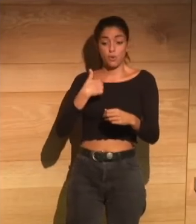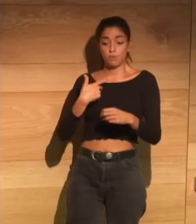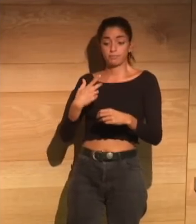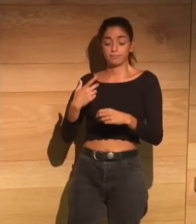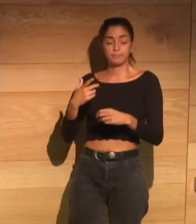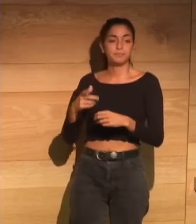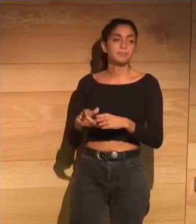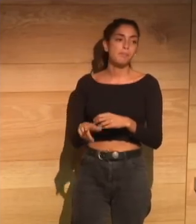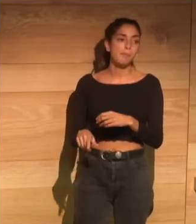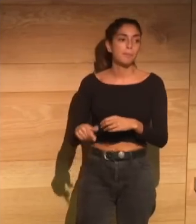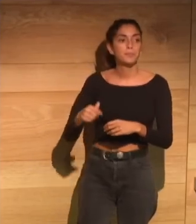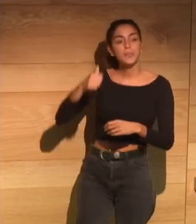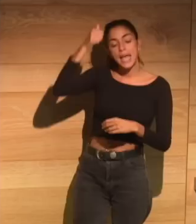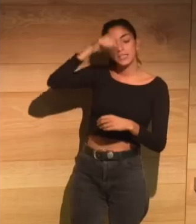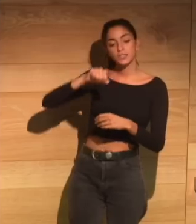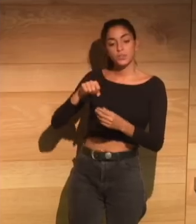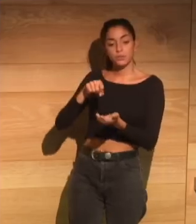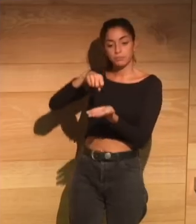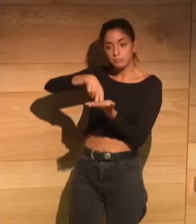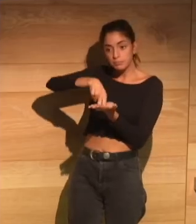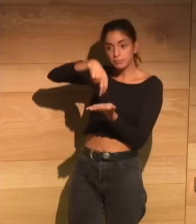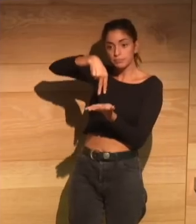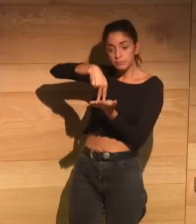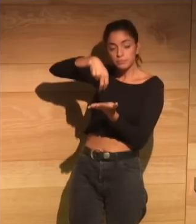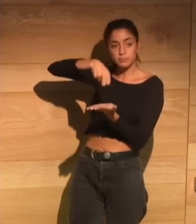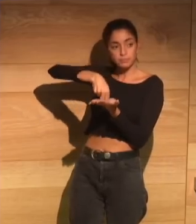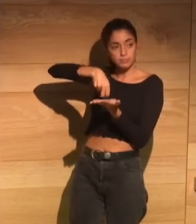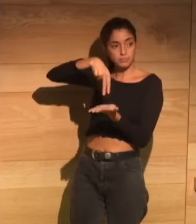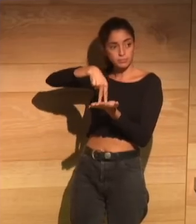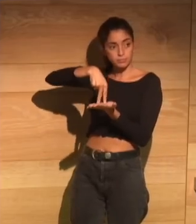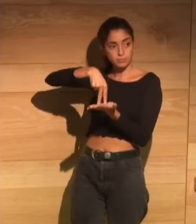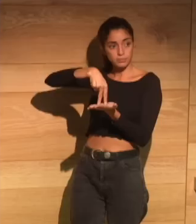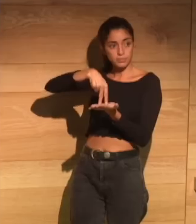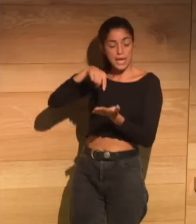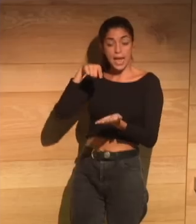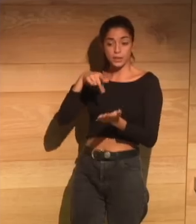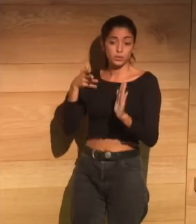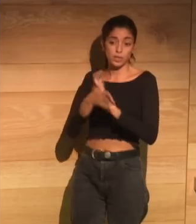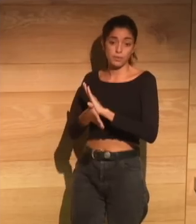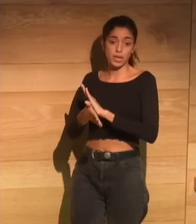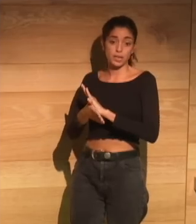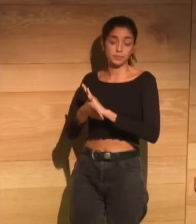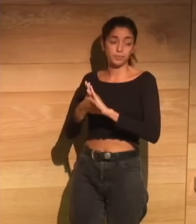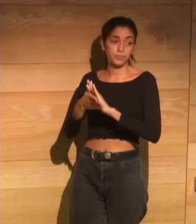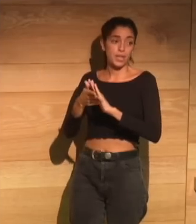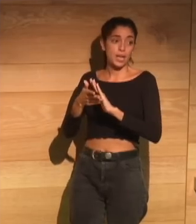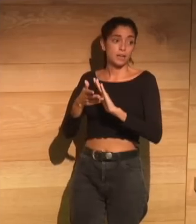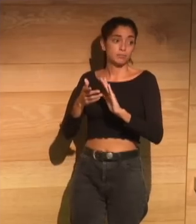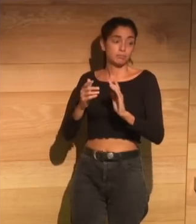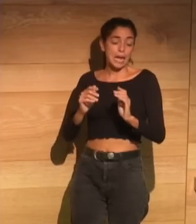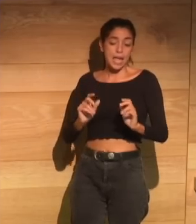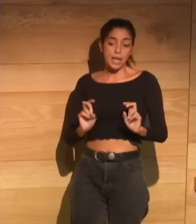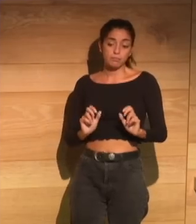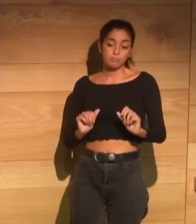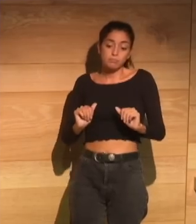las piernas flexionadas, luego le pongo las piernas estiradas, luego le pongo un poquito más arriba, luego está iniciando la animación, ¿no? Está iniciando los